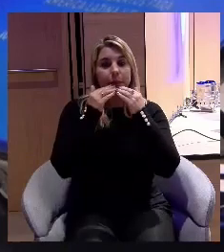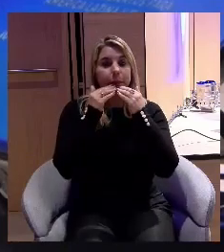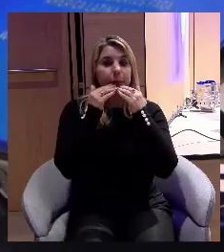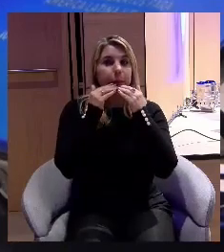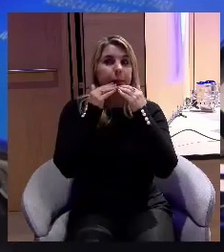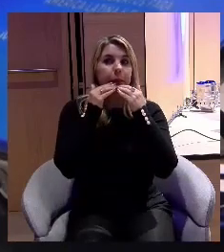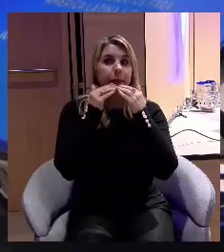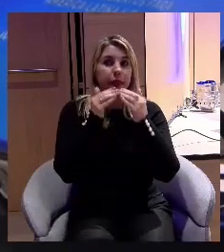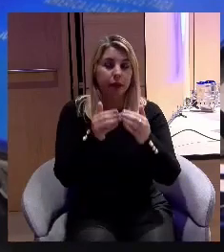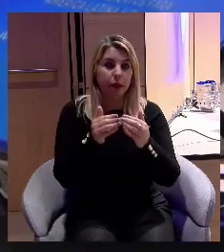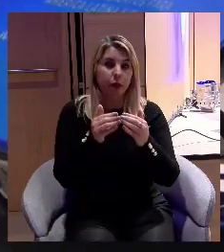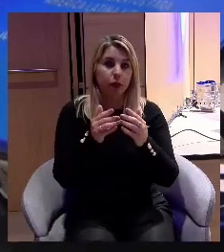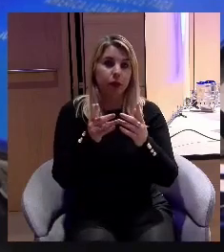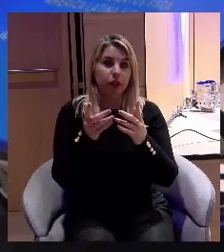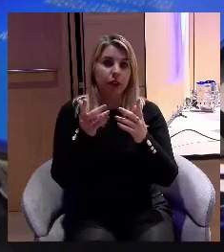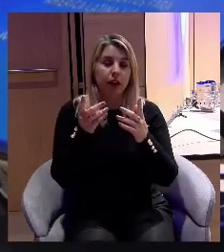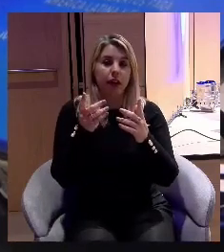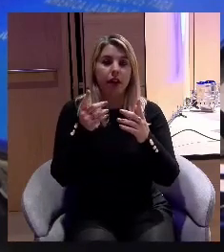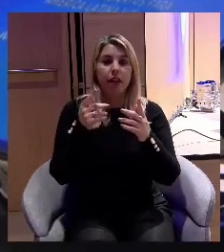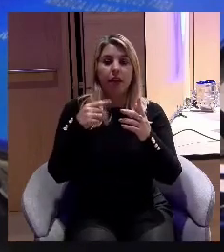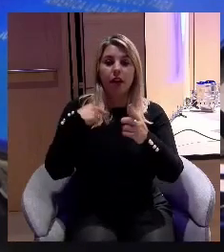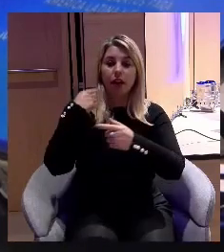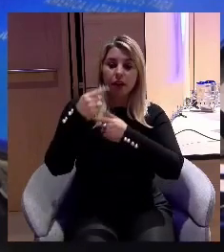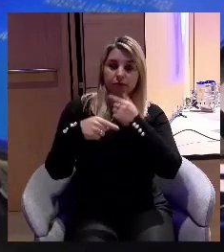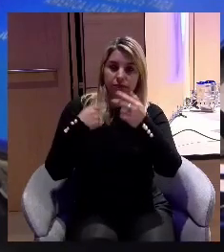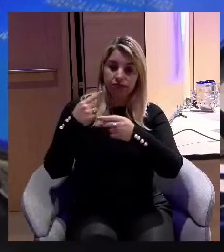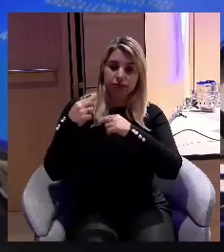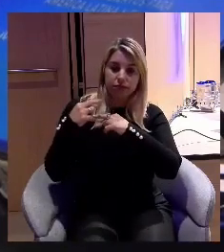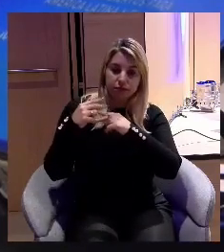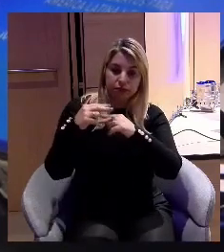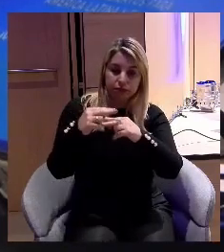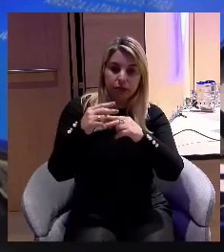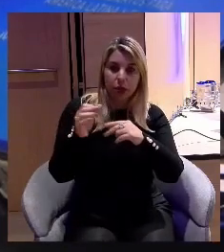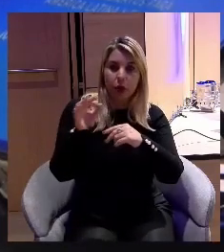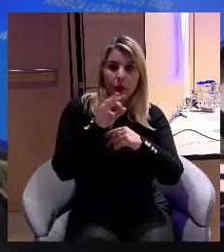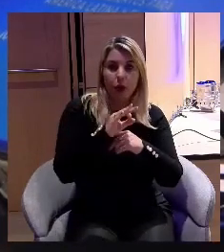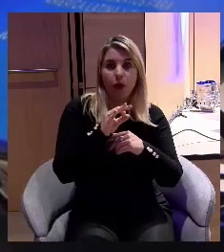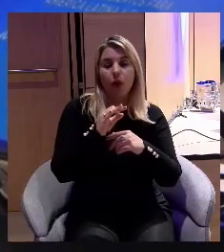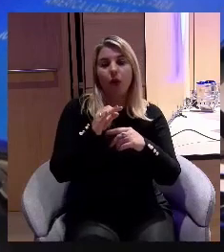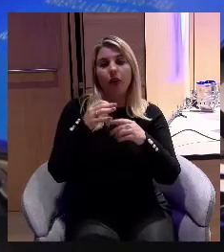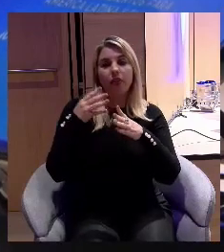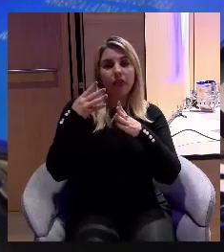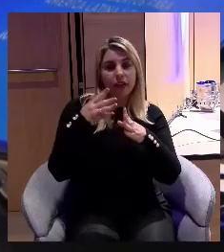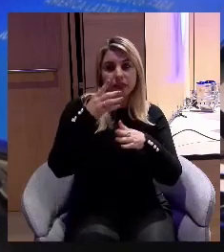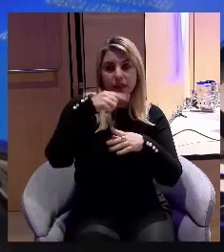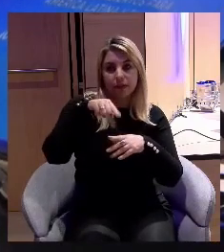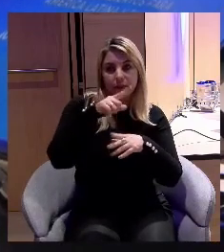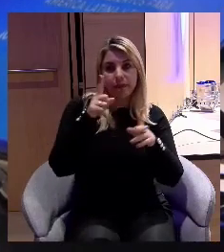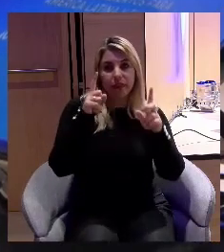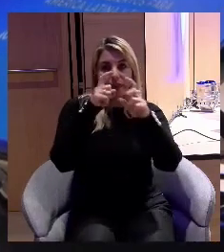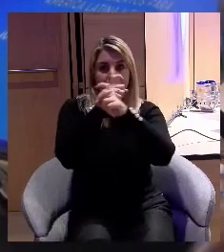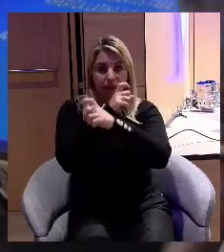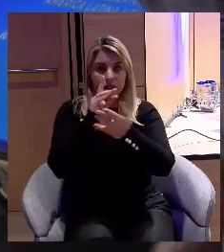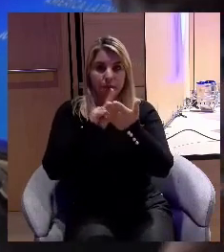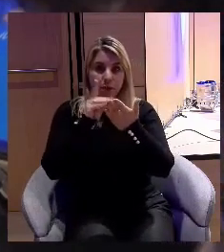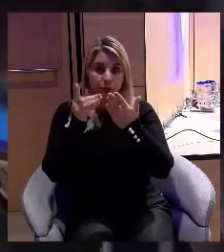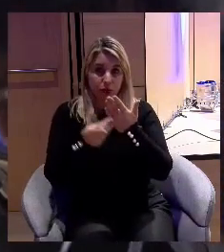de la sostenibilidad o más que la sostenibilidad, en realidad de los desafíos que encontramos con el proyecto.